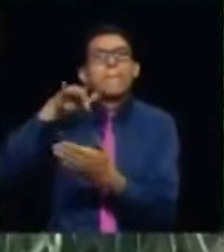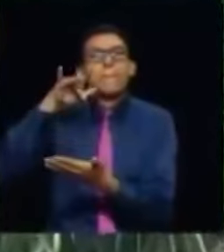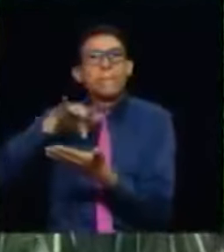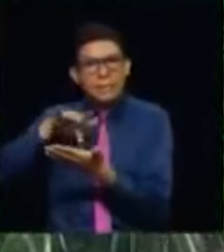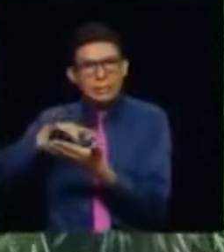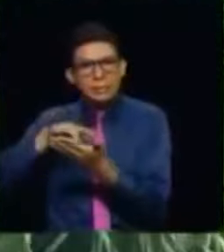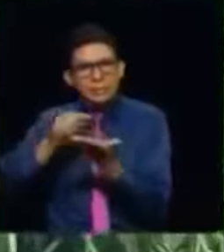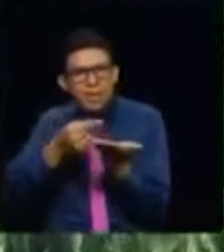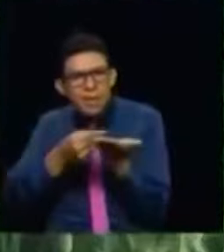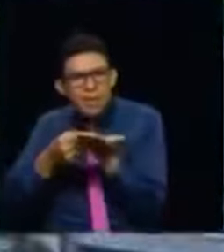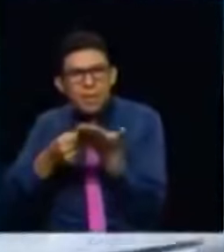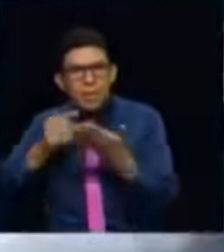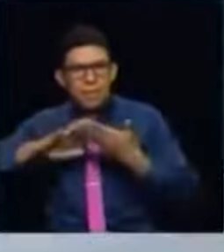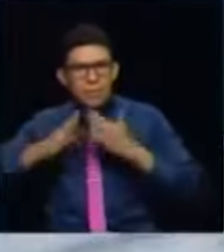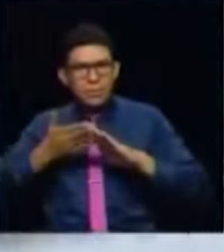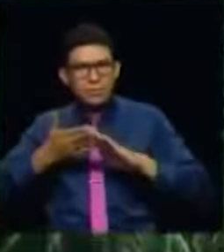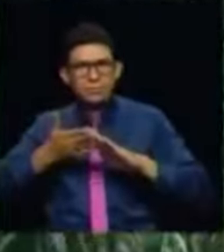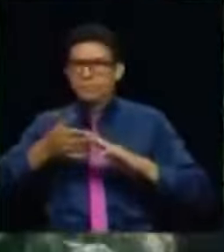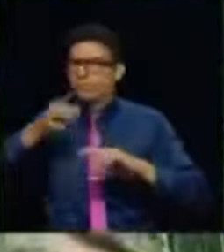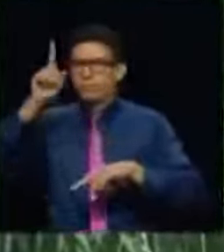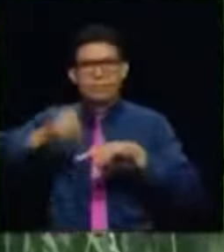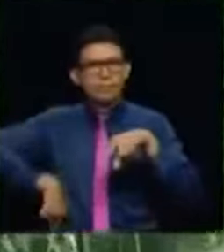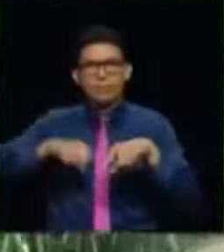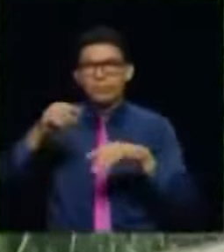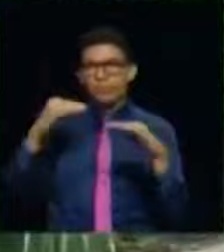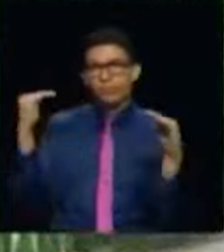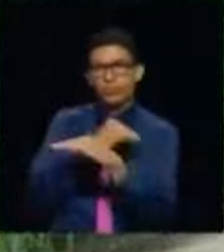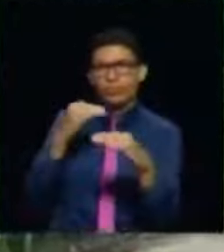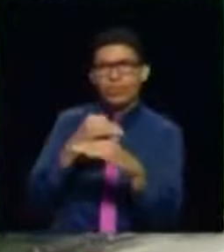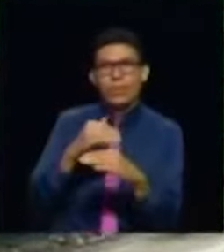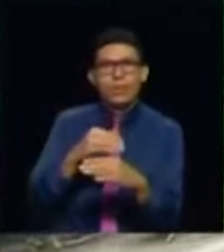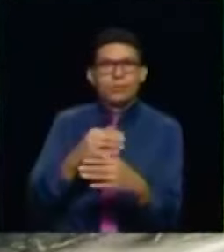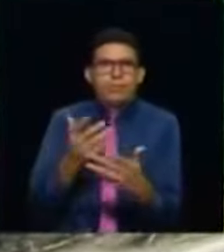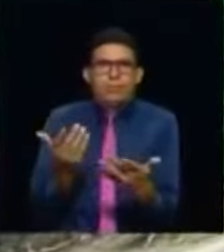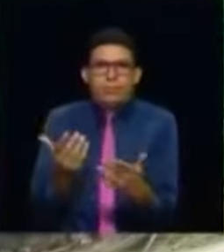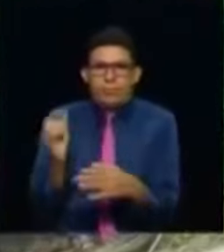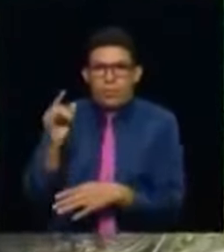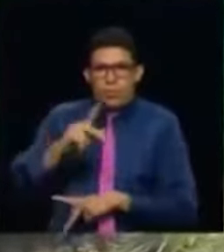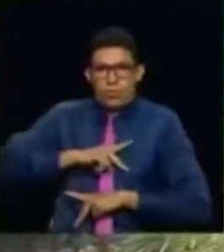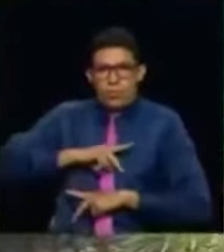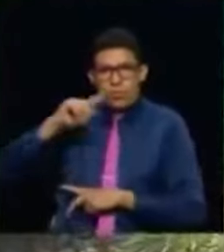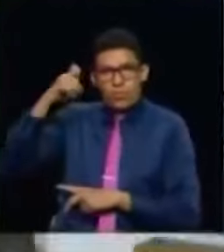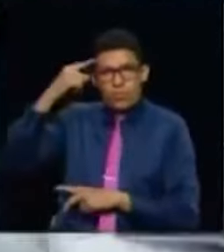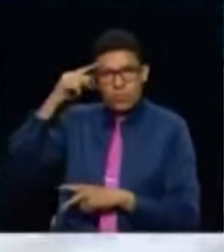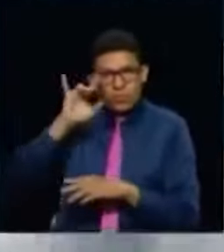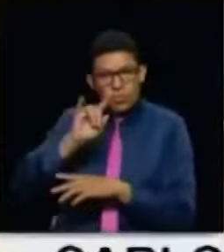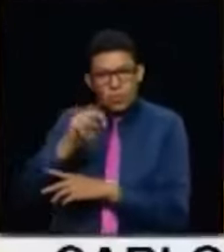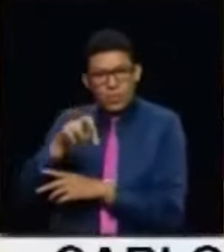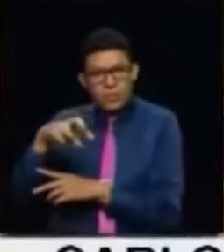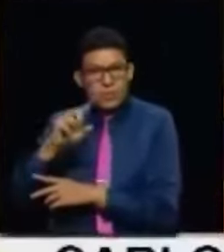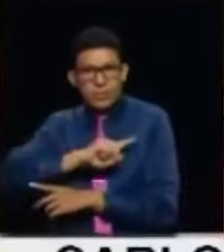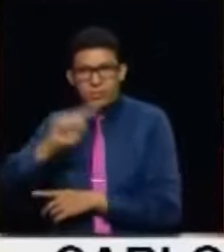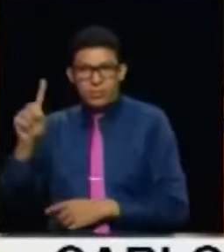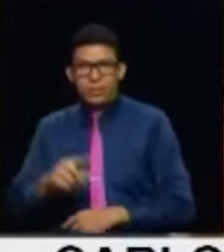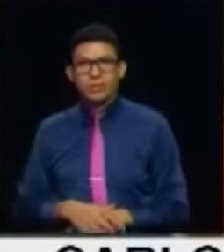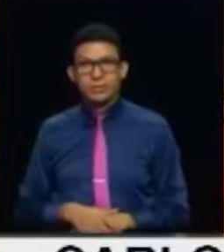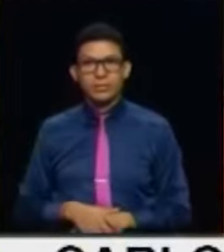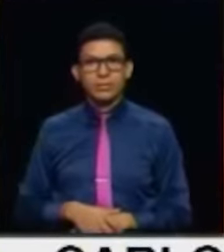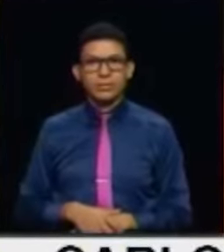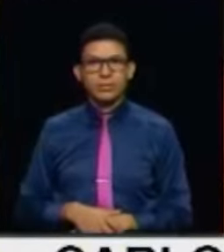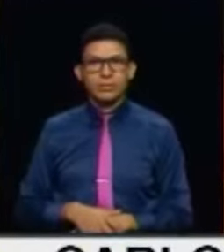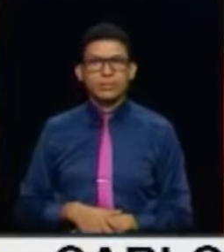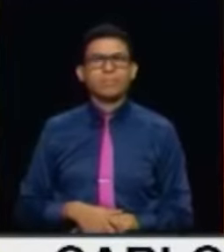en las conversaciones de paz, no podían circular por las vías y menos en vehículos de la Unidad Nacional de Protección. Yo creo que lo que aquí